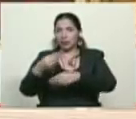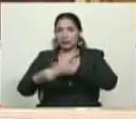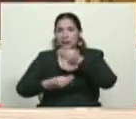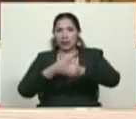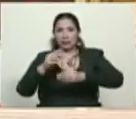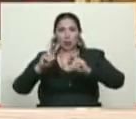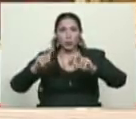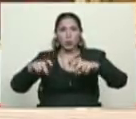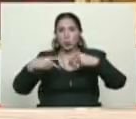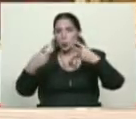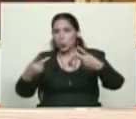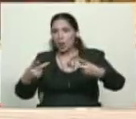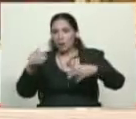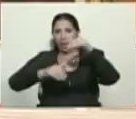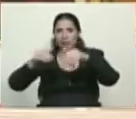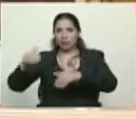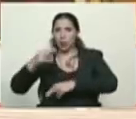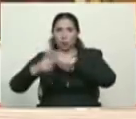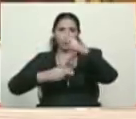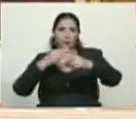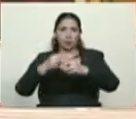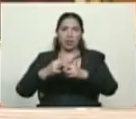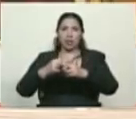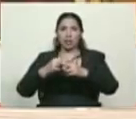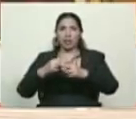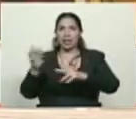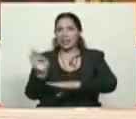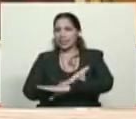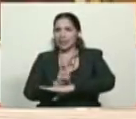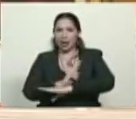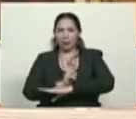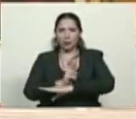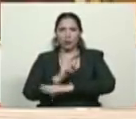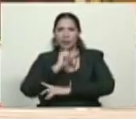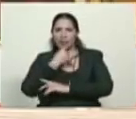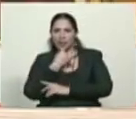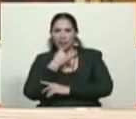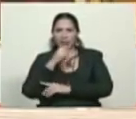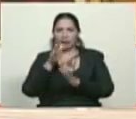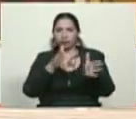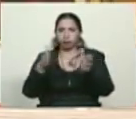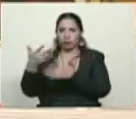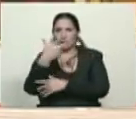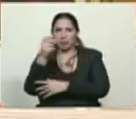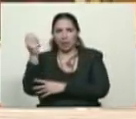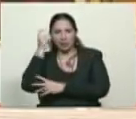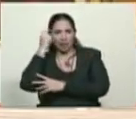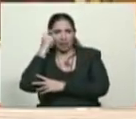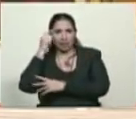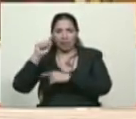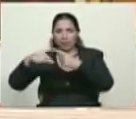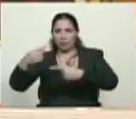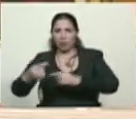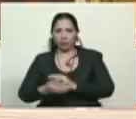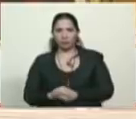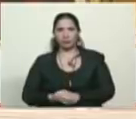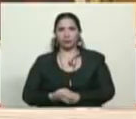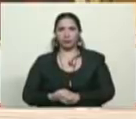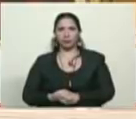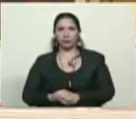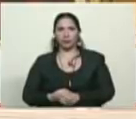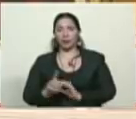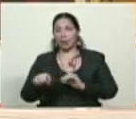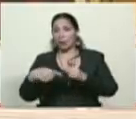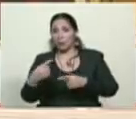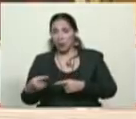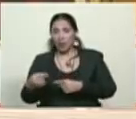nueva elección universal directa y secreta dentro de los 30 días consecutivos siguientes. Mientras se elige y toma posesión, el